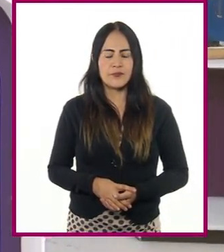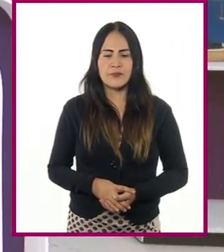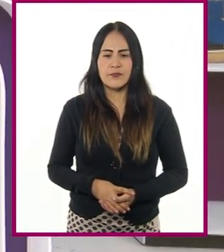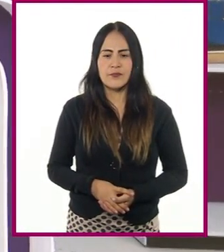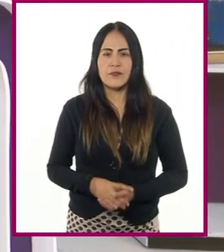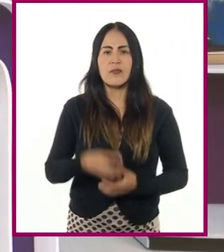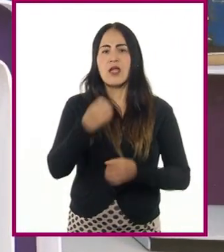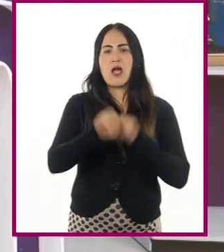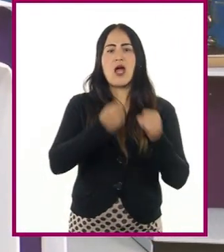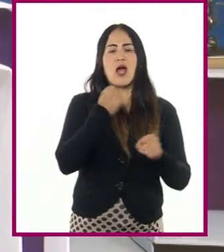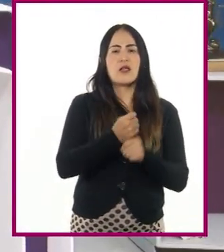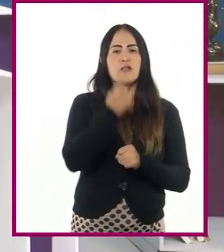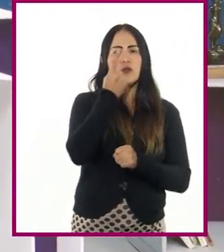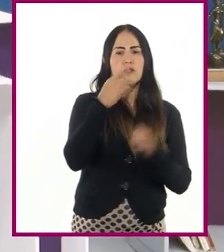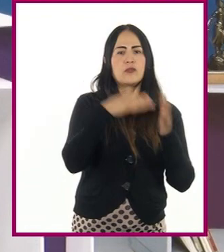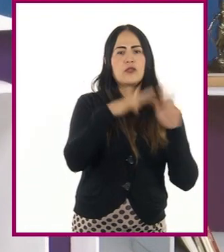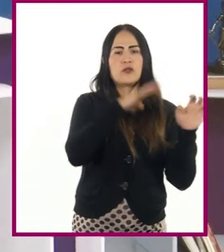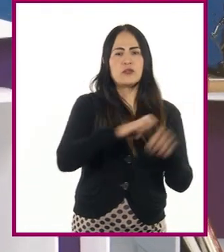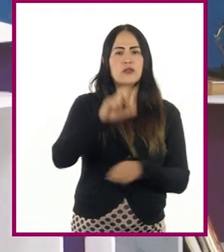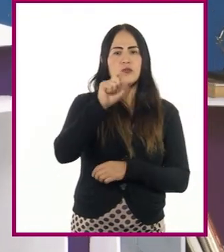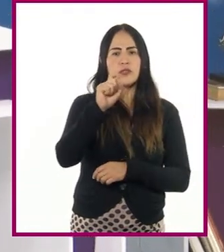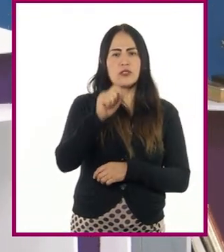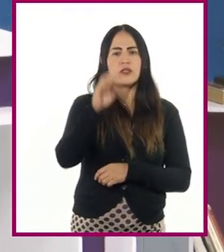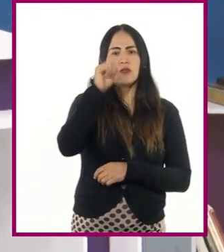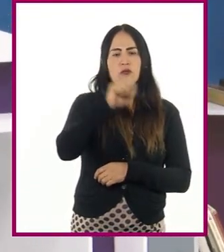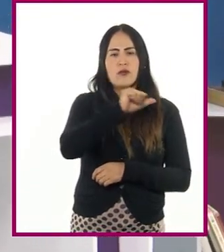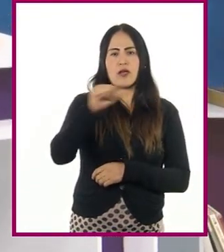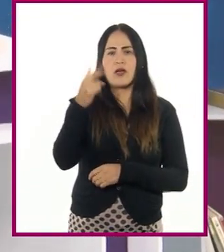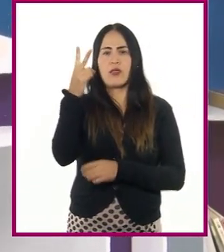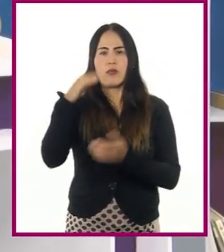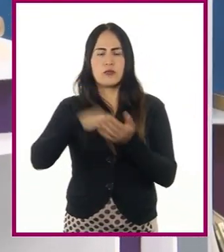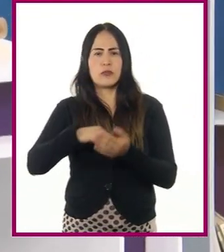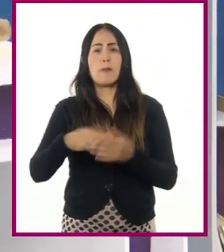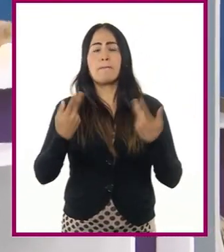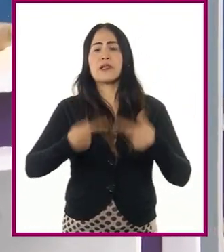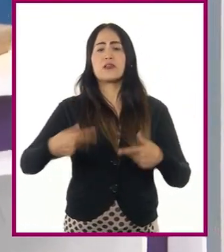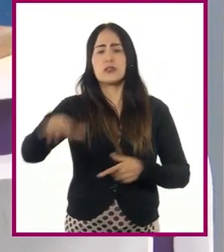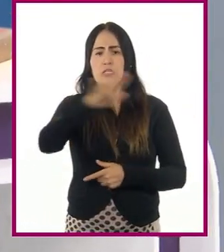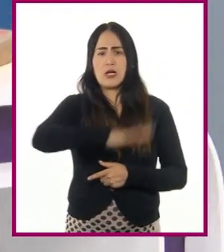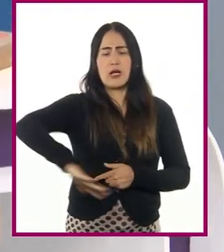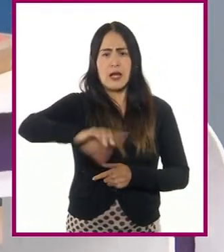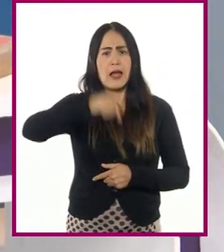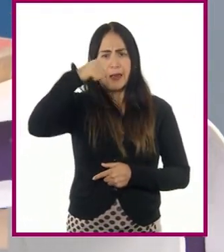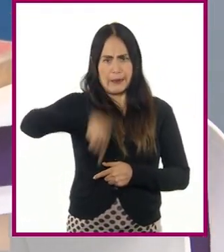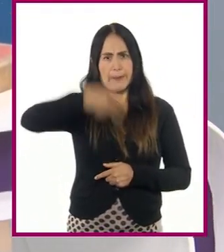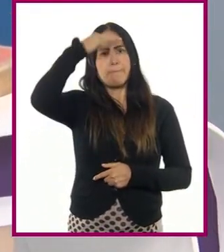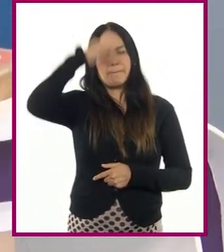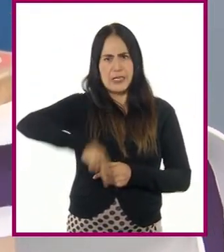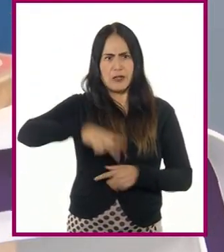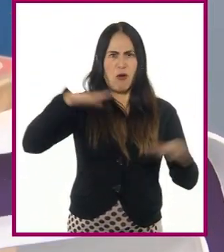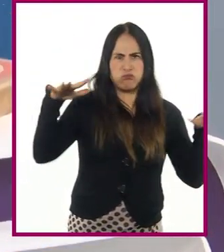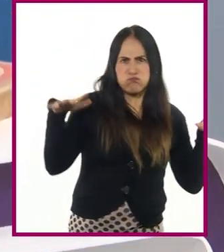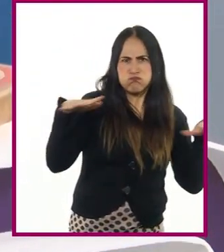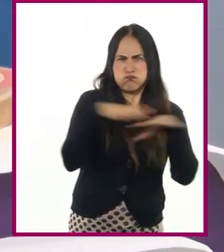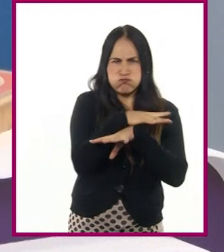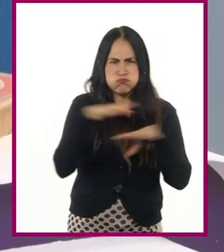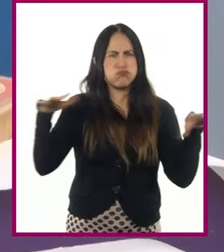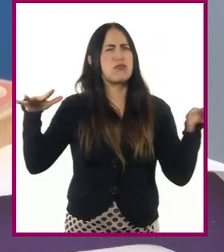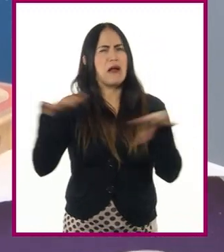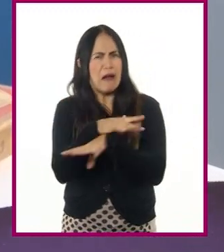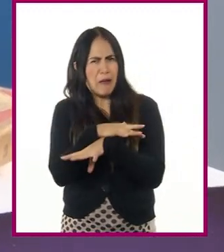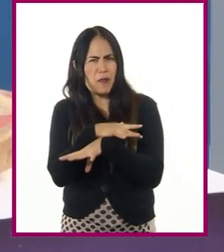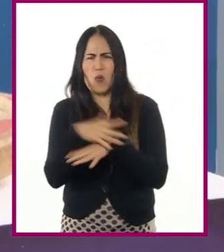Entre los años 1929 y 2000, la sociedad mexicana vivió grandes transformaciones, acaso